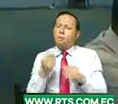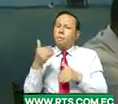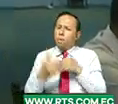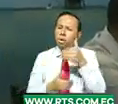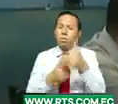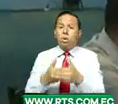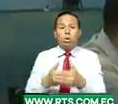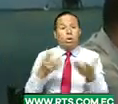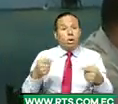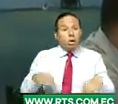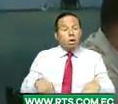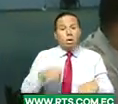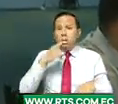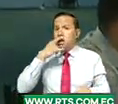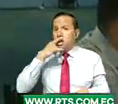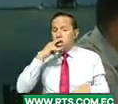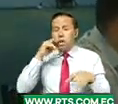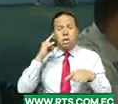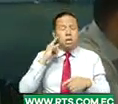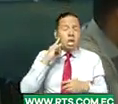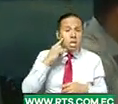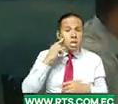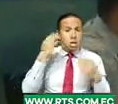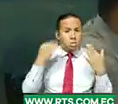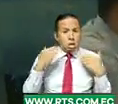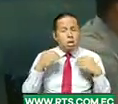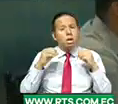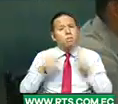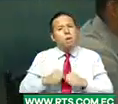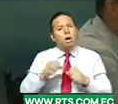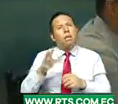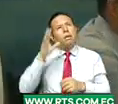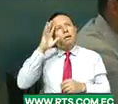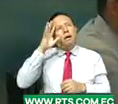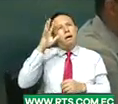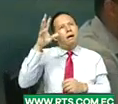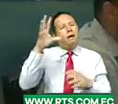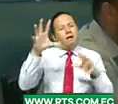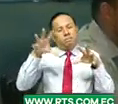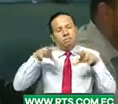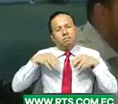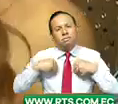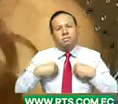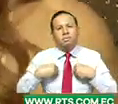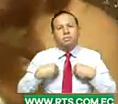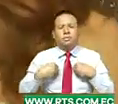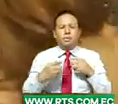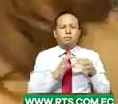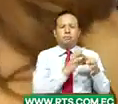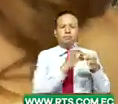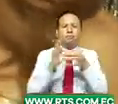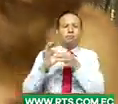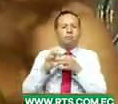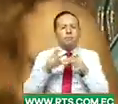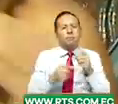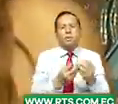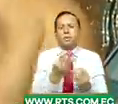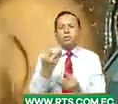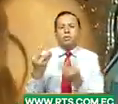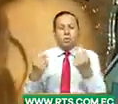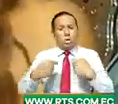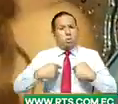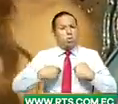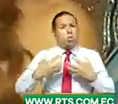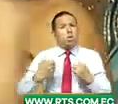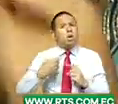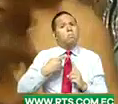que toda niña guayaquileña tiene que vivir, porque sientes de cerca las necesidades de las personas. Mi objetivo principal es dejar una huella